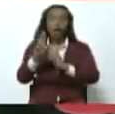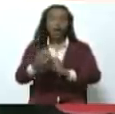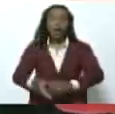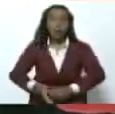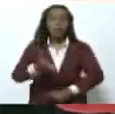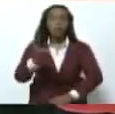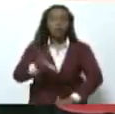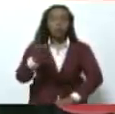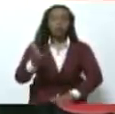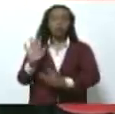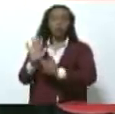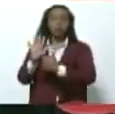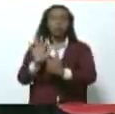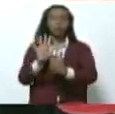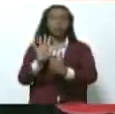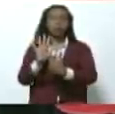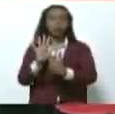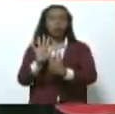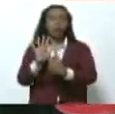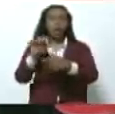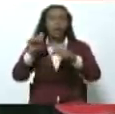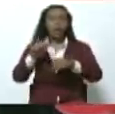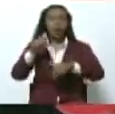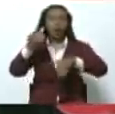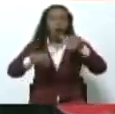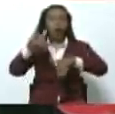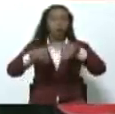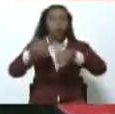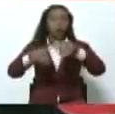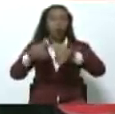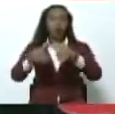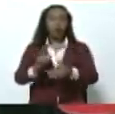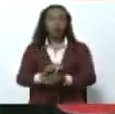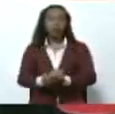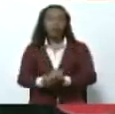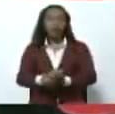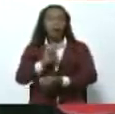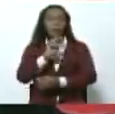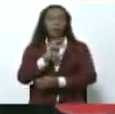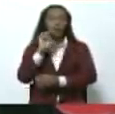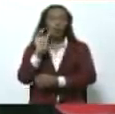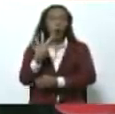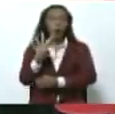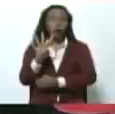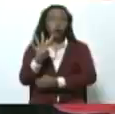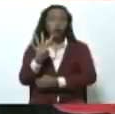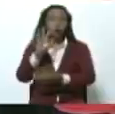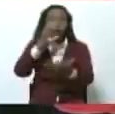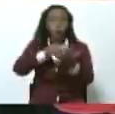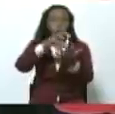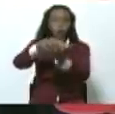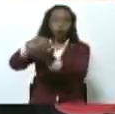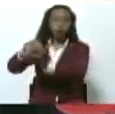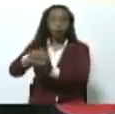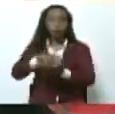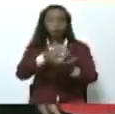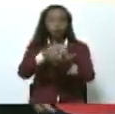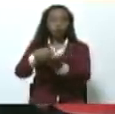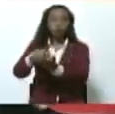contundentes de estas elecciones en las 24 entidades federales